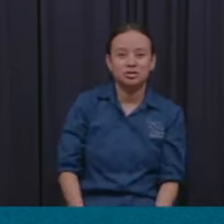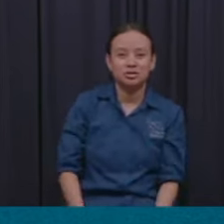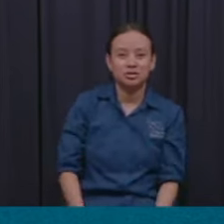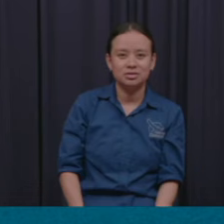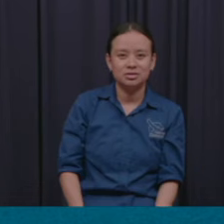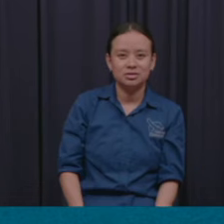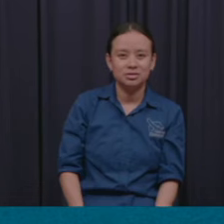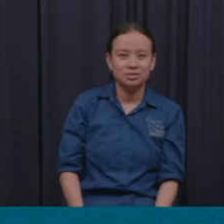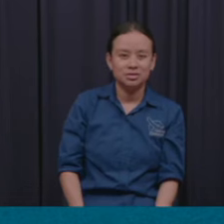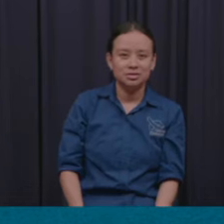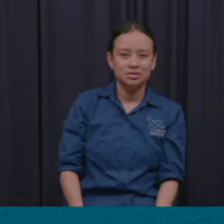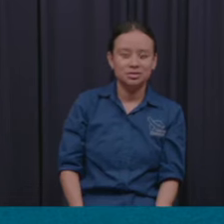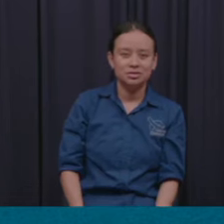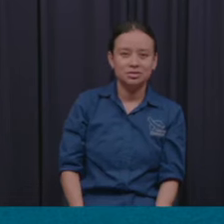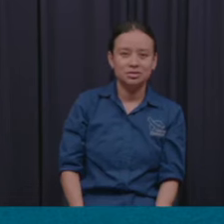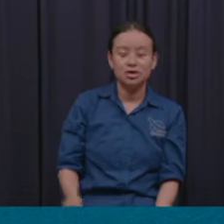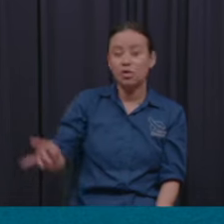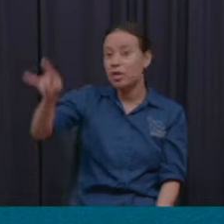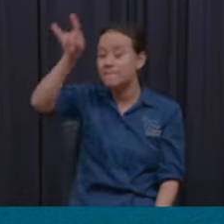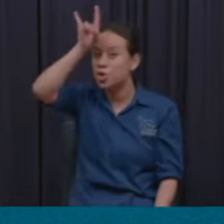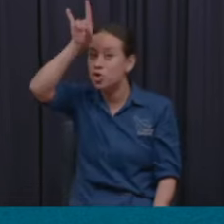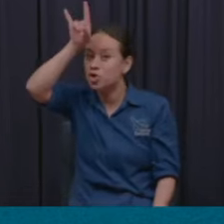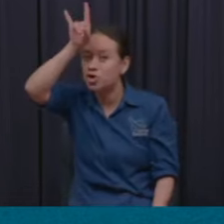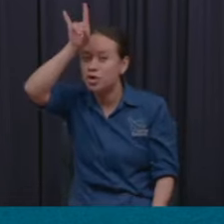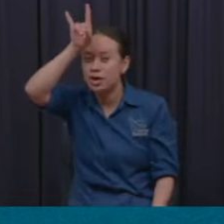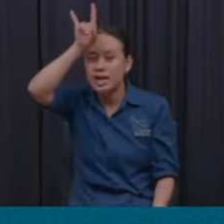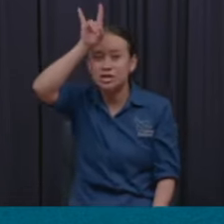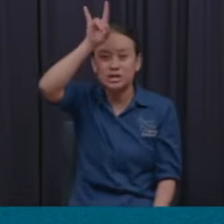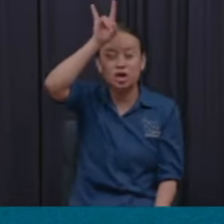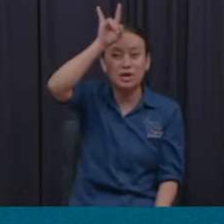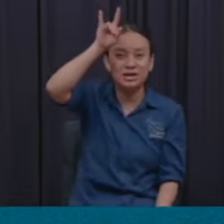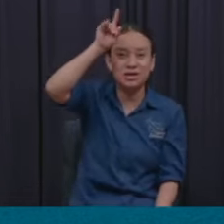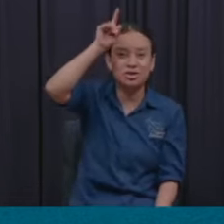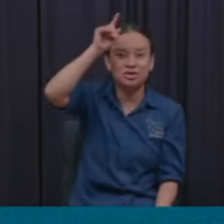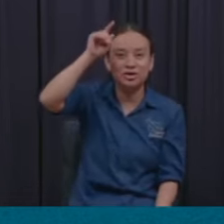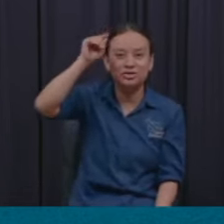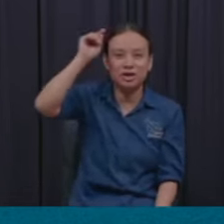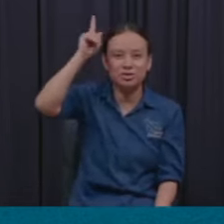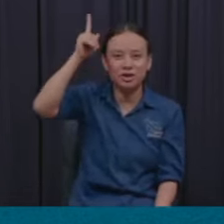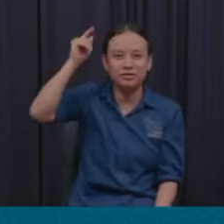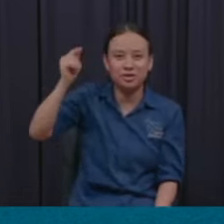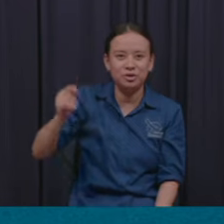¿Cómo no quiere un demonio allí si hay cosas robadas en esa casa?